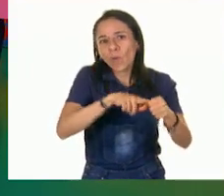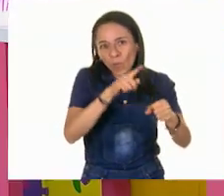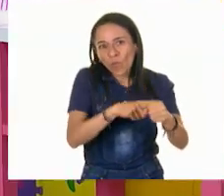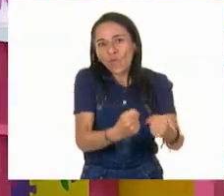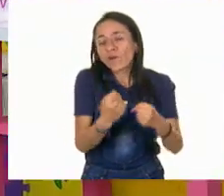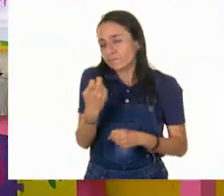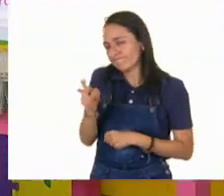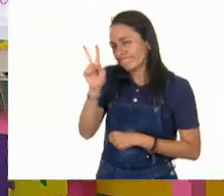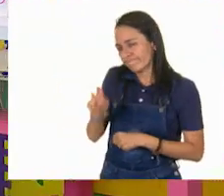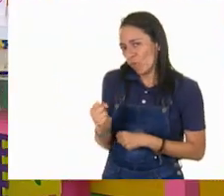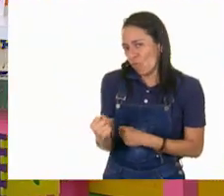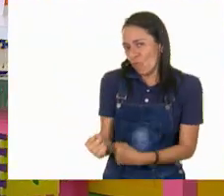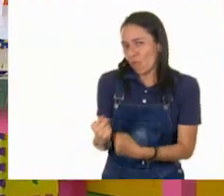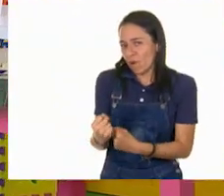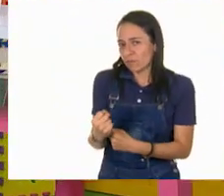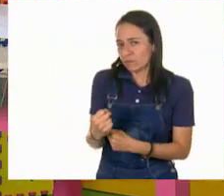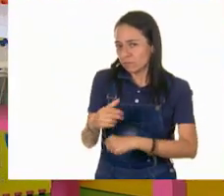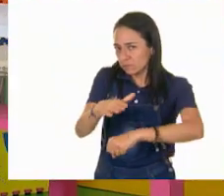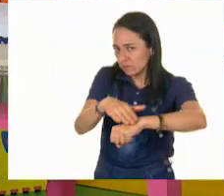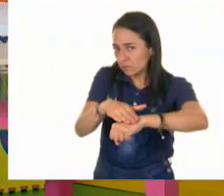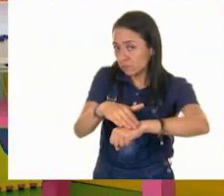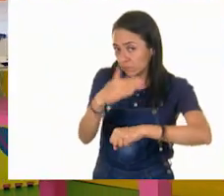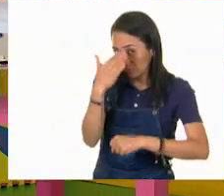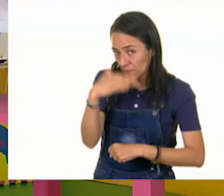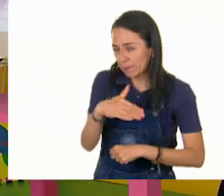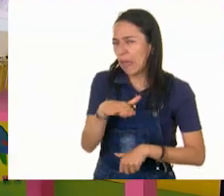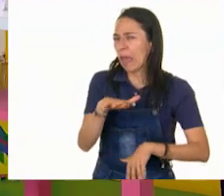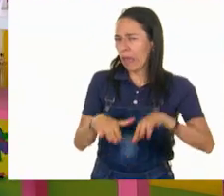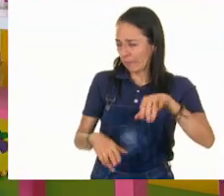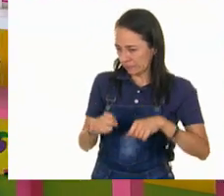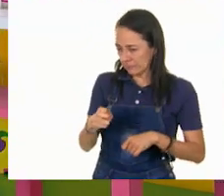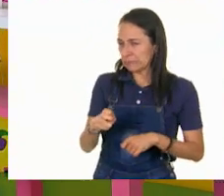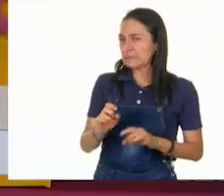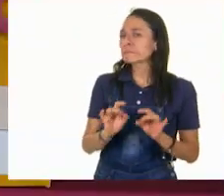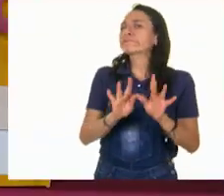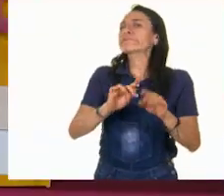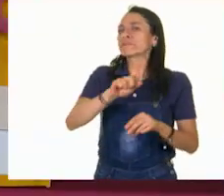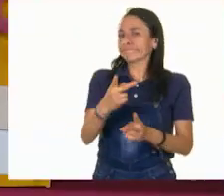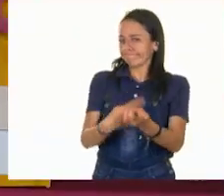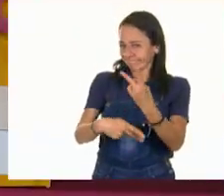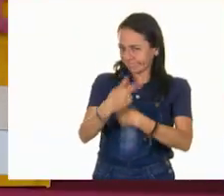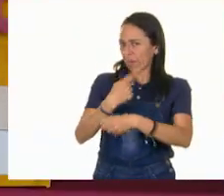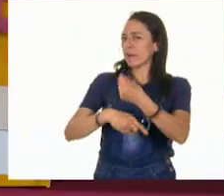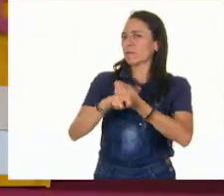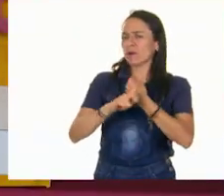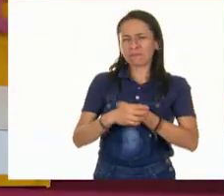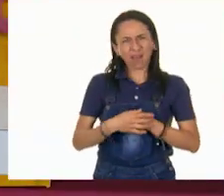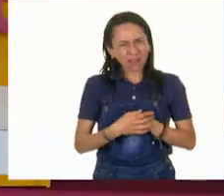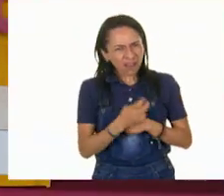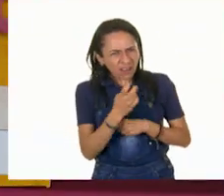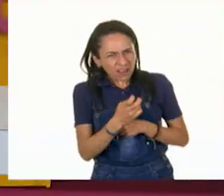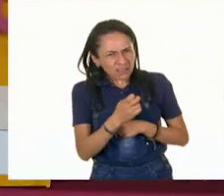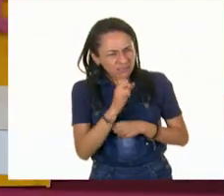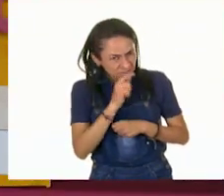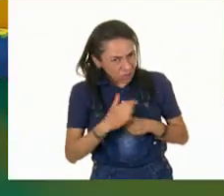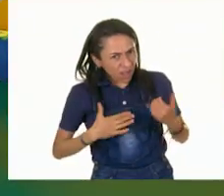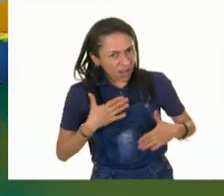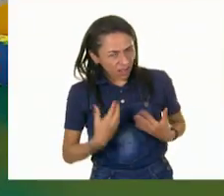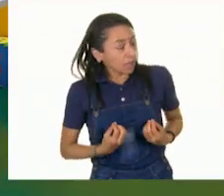pero ¿saben qué? Esa a veces nos puede meter en algunos problemillas. Ah, la euforia, sí. De la familia de la alegría,